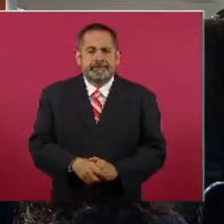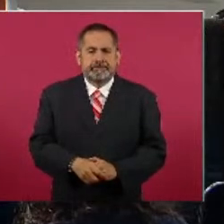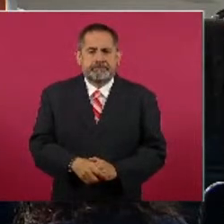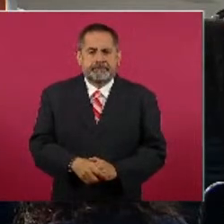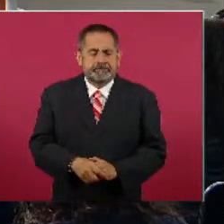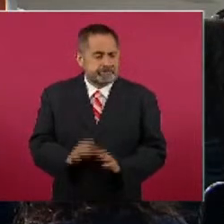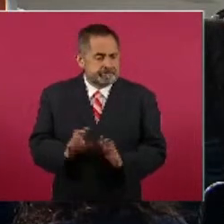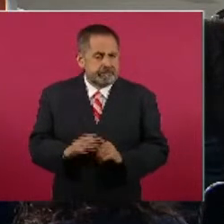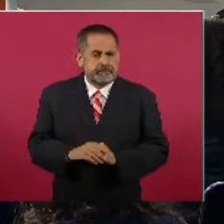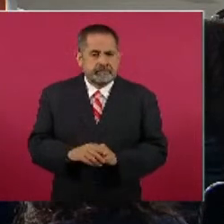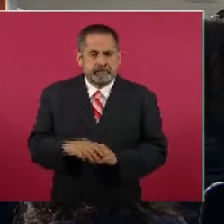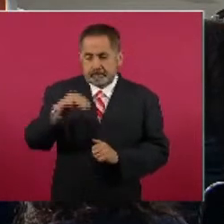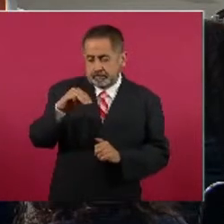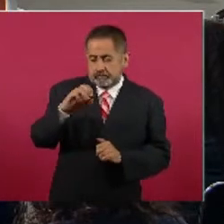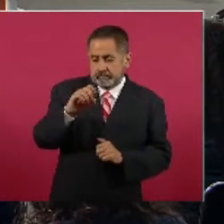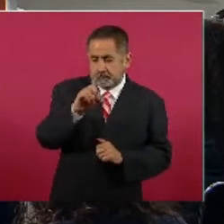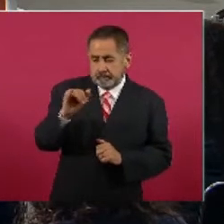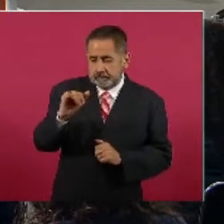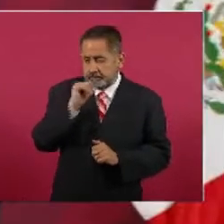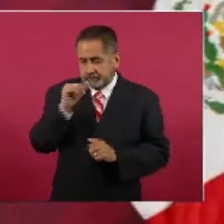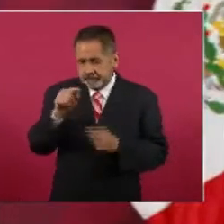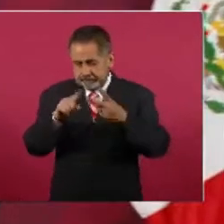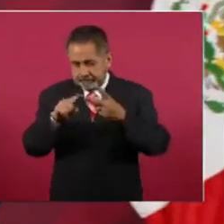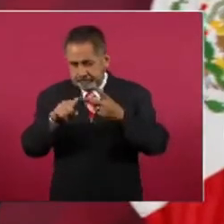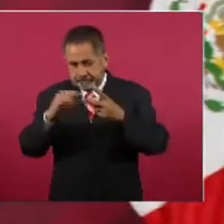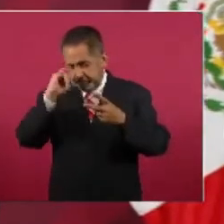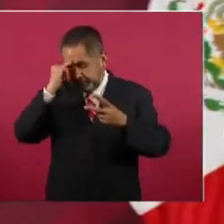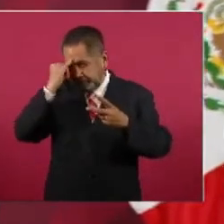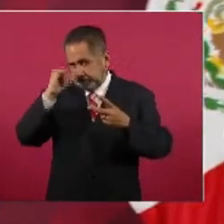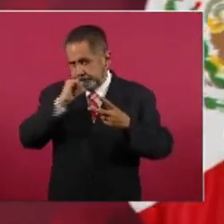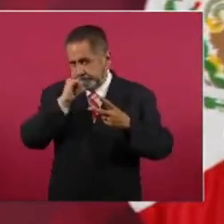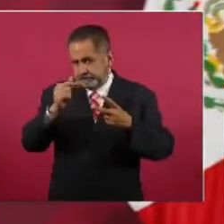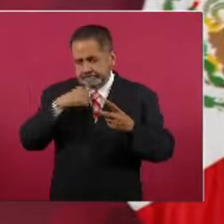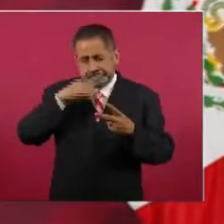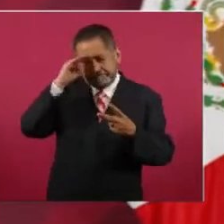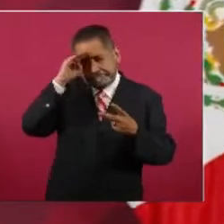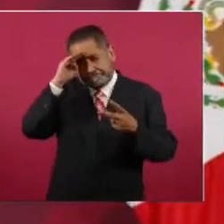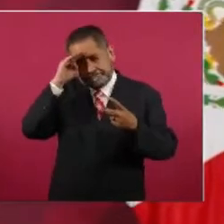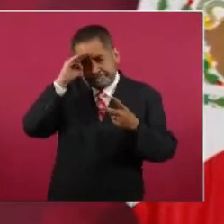si no es mod y habría que pensar